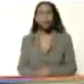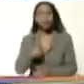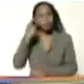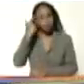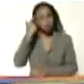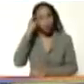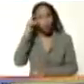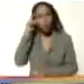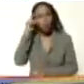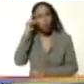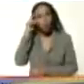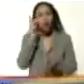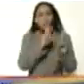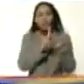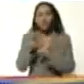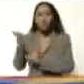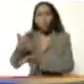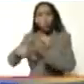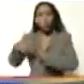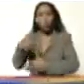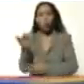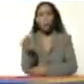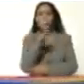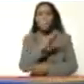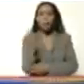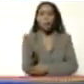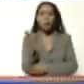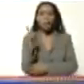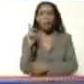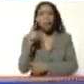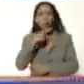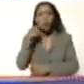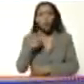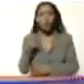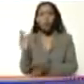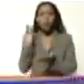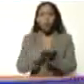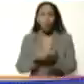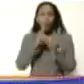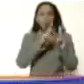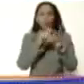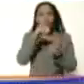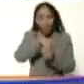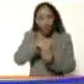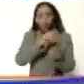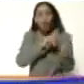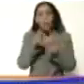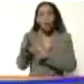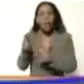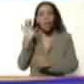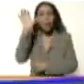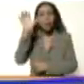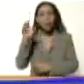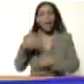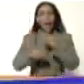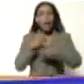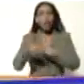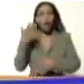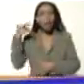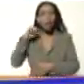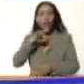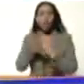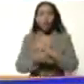Recordemos que la agenda de cooperación bilateral con Rusia se ha enmarcado dentro del plan de la patria concebido por el comandante Hugo Chávez,